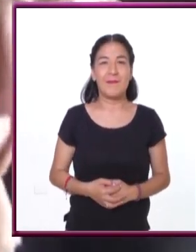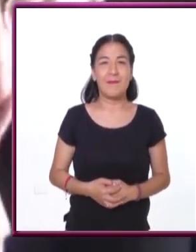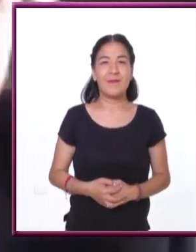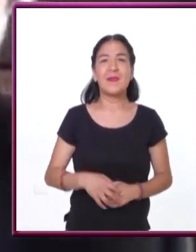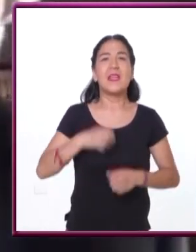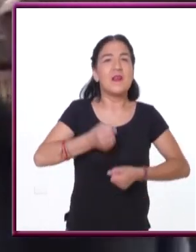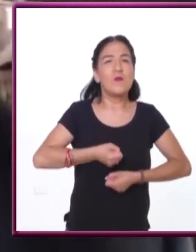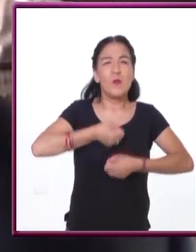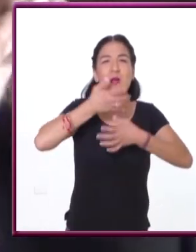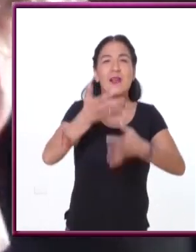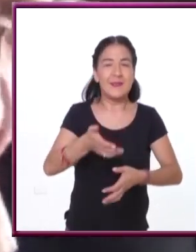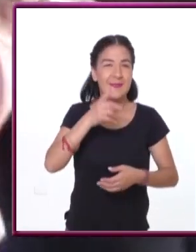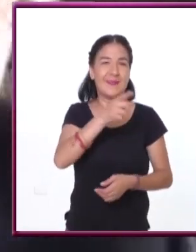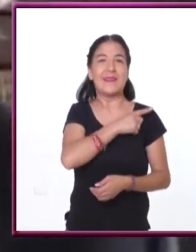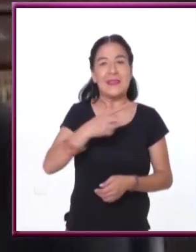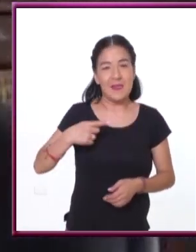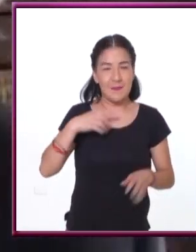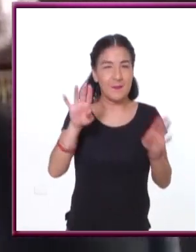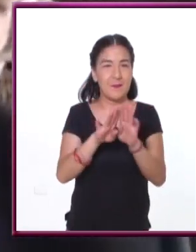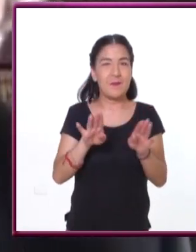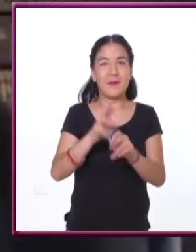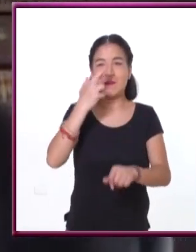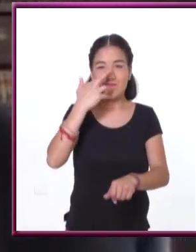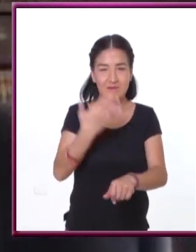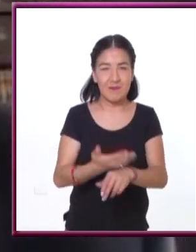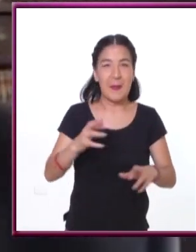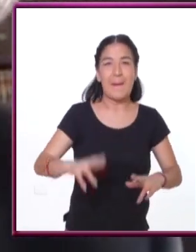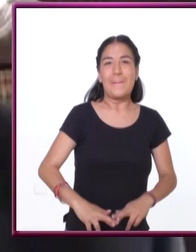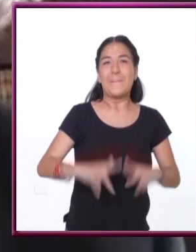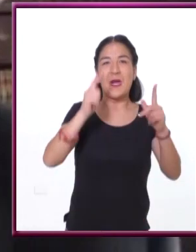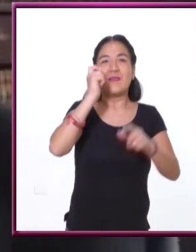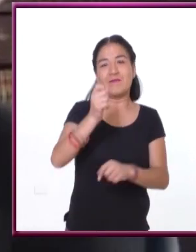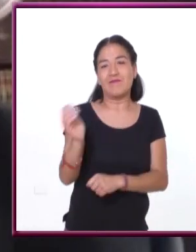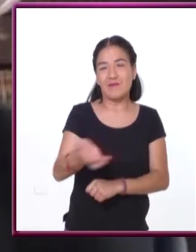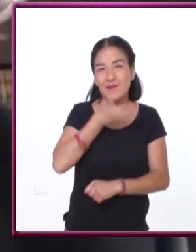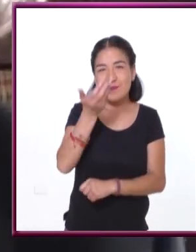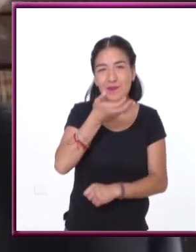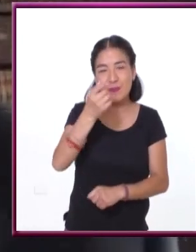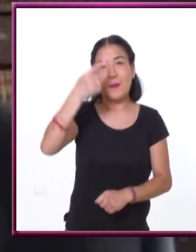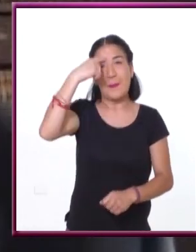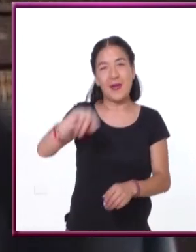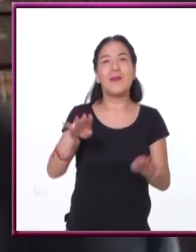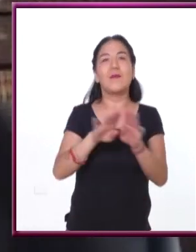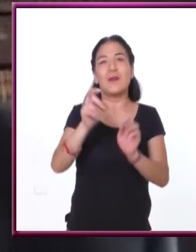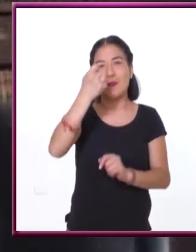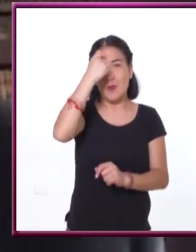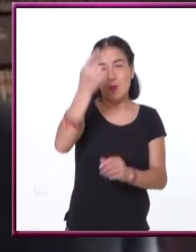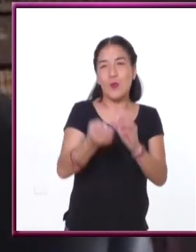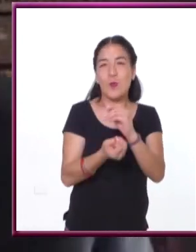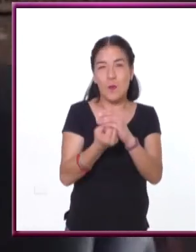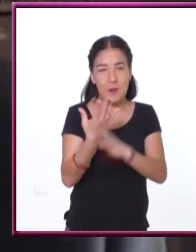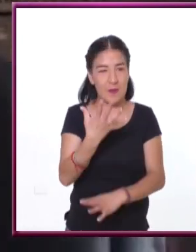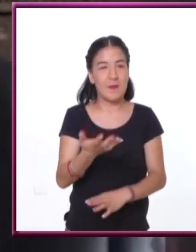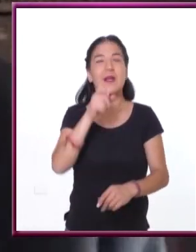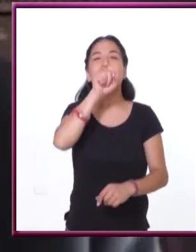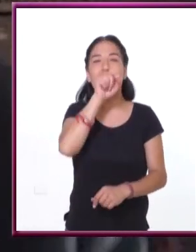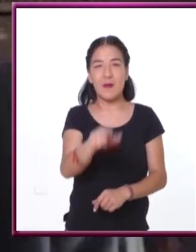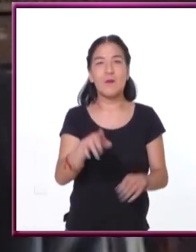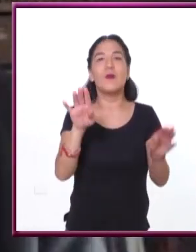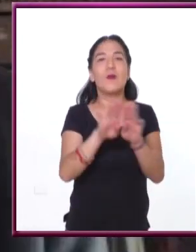La poesía tiene la responsabilidad de romper con las estructuras para crear nuevas, por supuesto. Esa